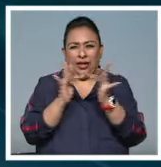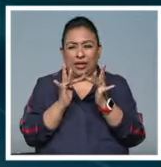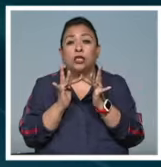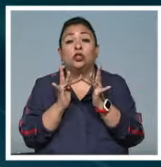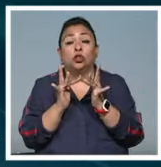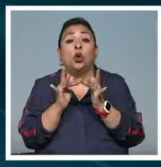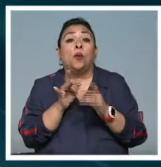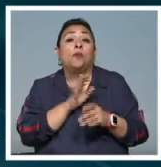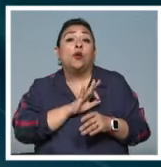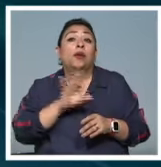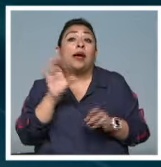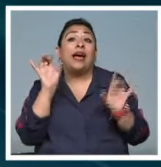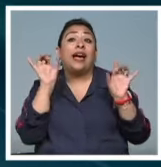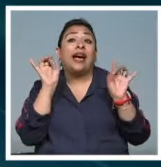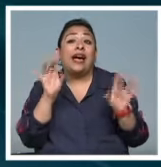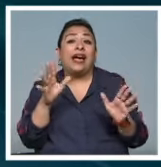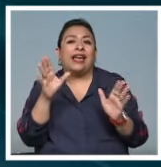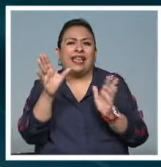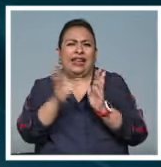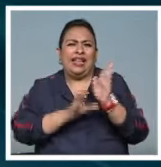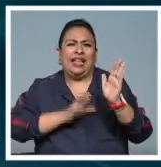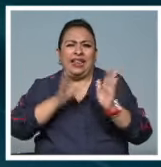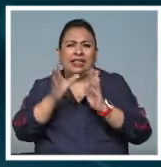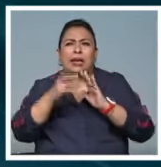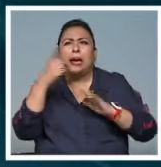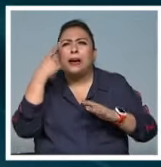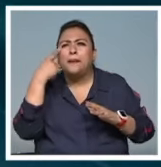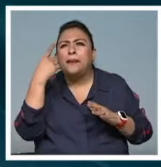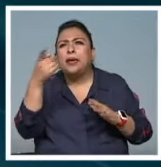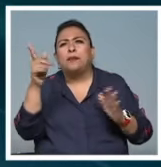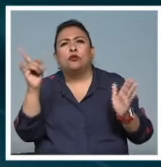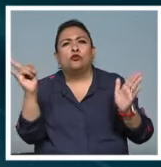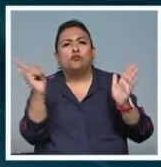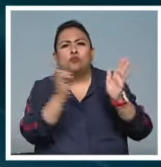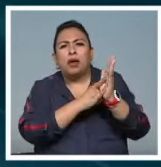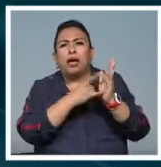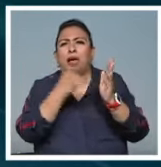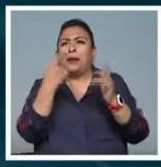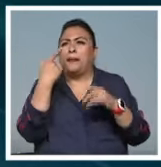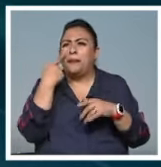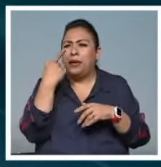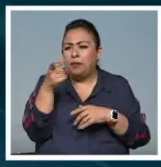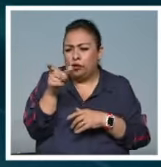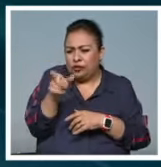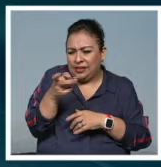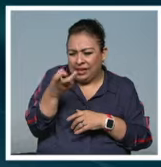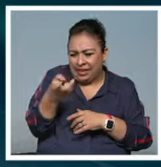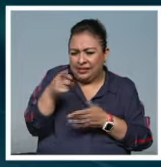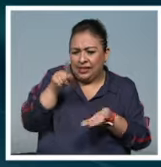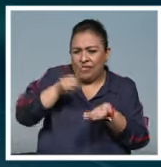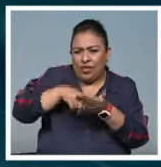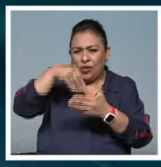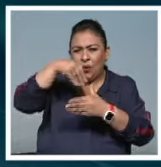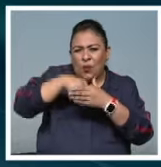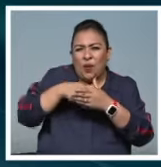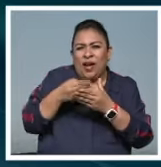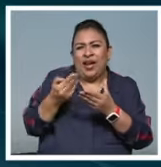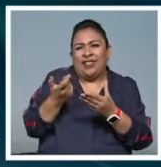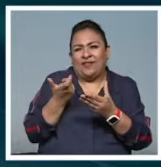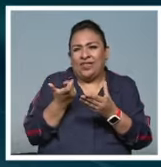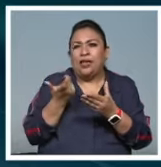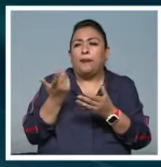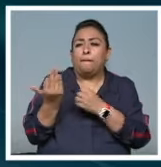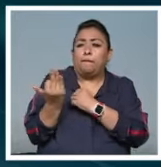acercan incluso al ángel de calendario, el que vemos en una estampa, el que vemos en esa pieza que traemos en la cartera como figura